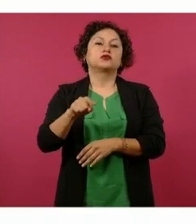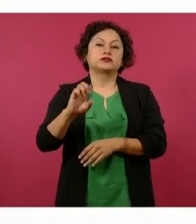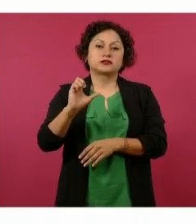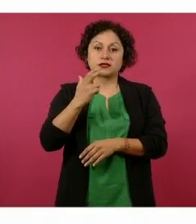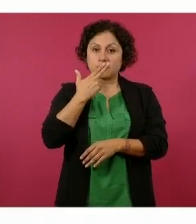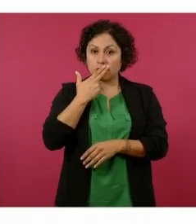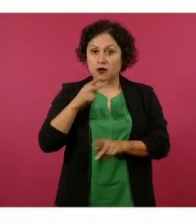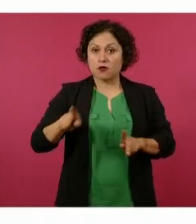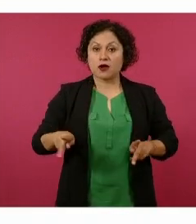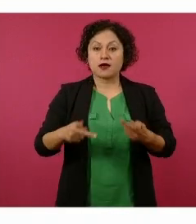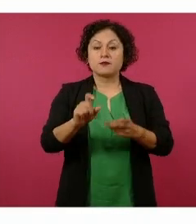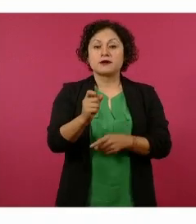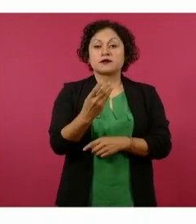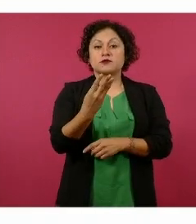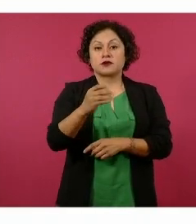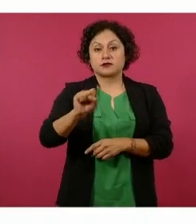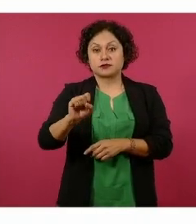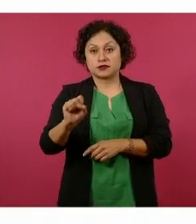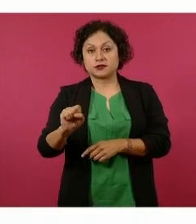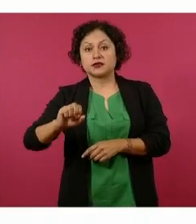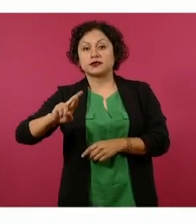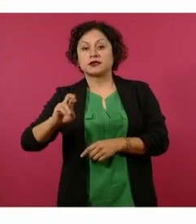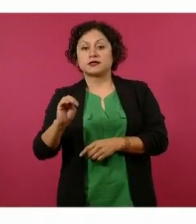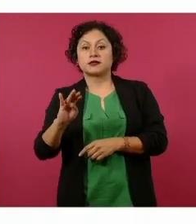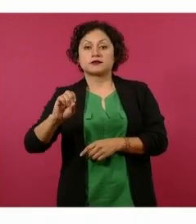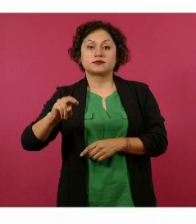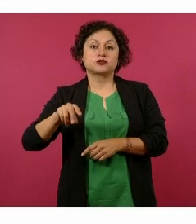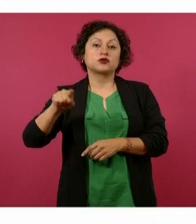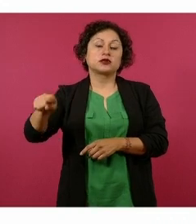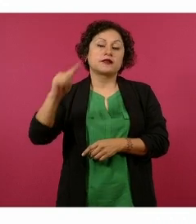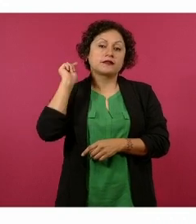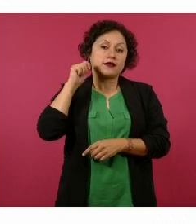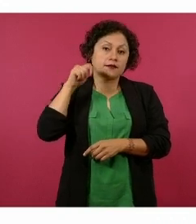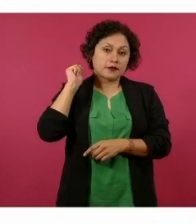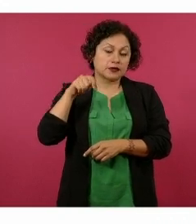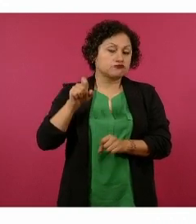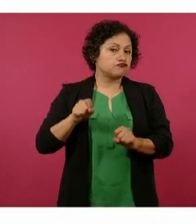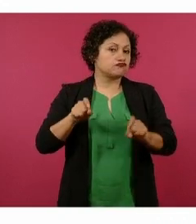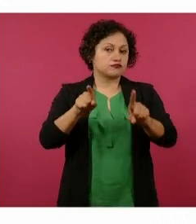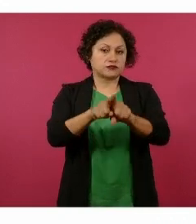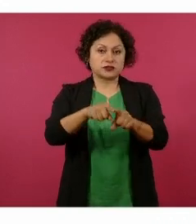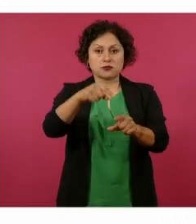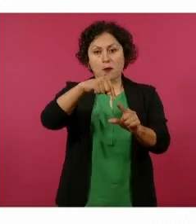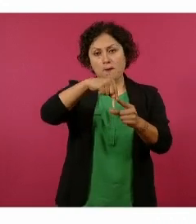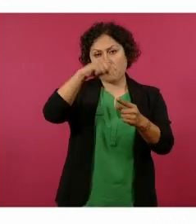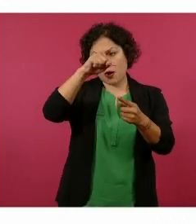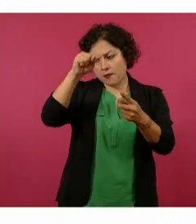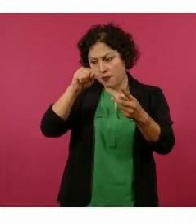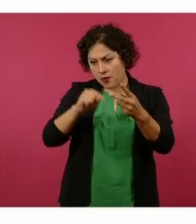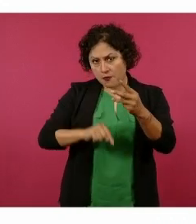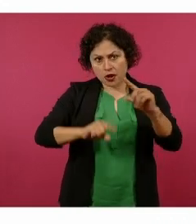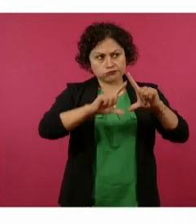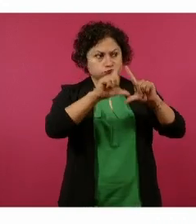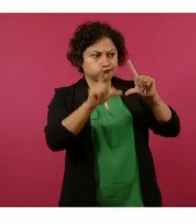en 24.60, Repsol en Comalcalco, Tabasco, y en todo el país, como les digo, encontrando buenos precios.